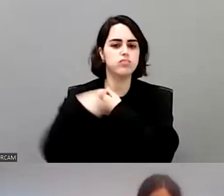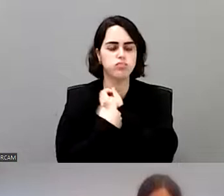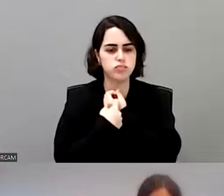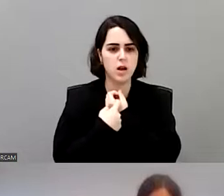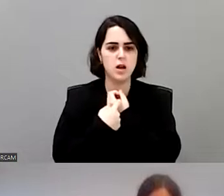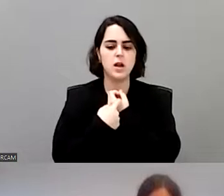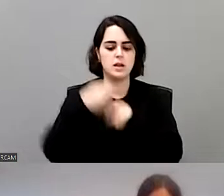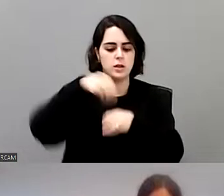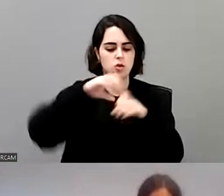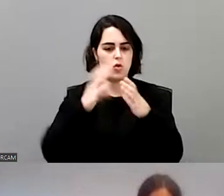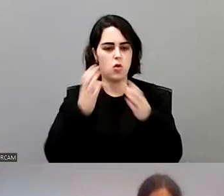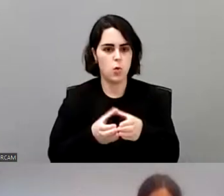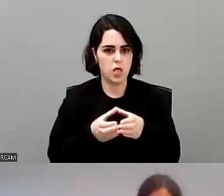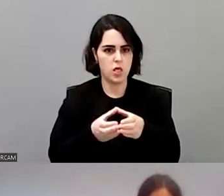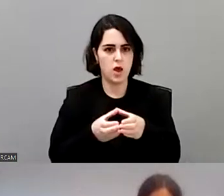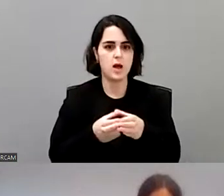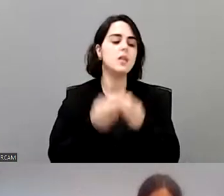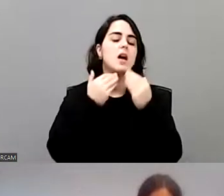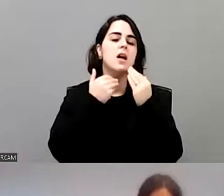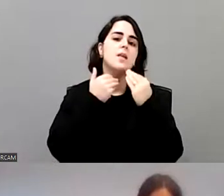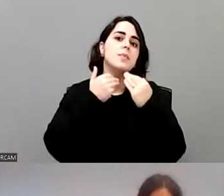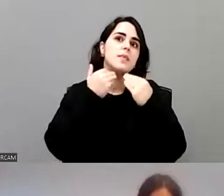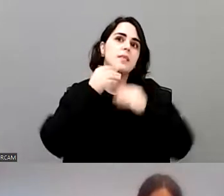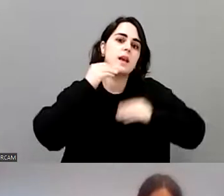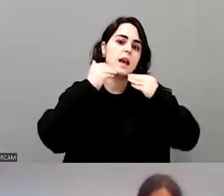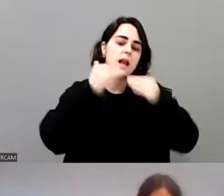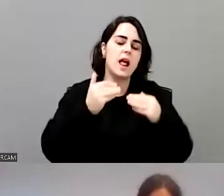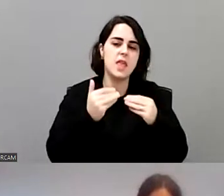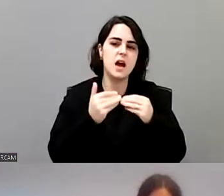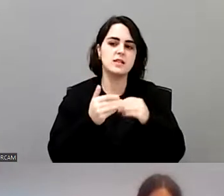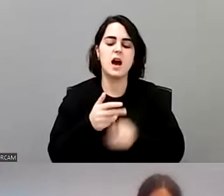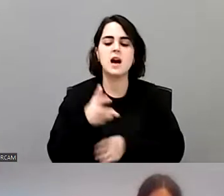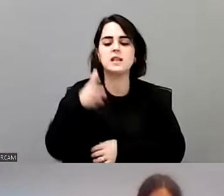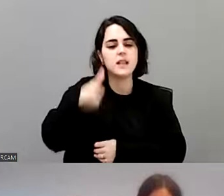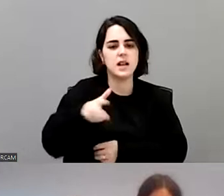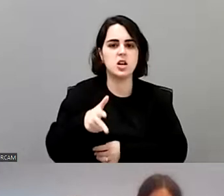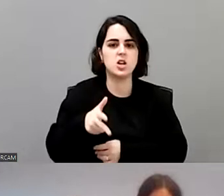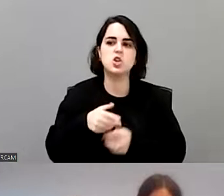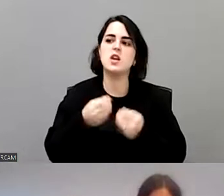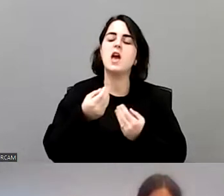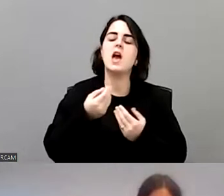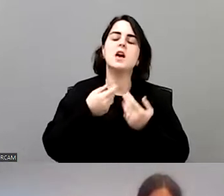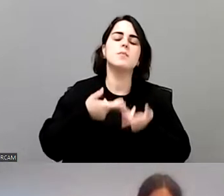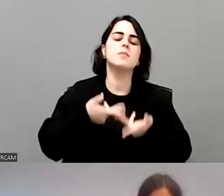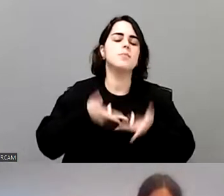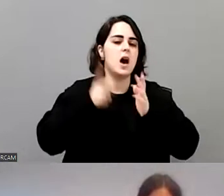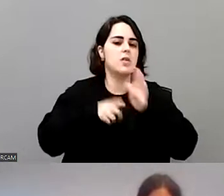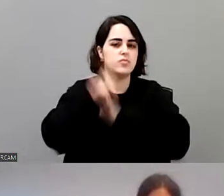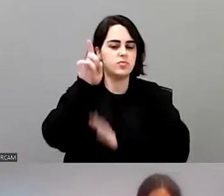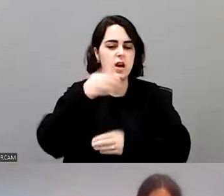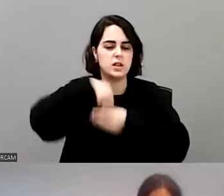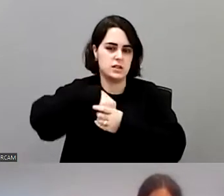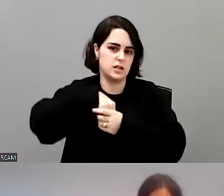de su comunidad, ¿no? Conforme al derecho al libre desarrollo de la personalidad en la vida particular y social,